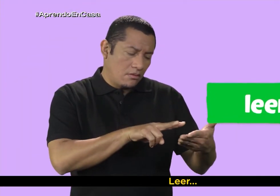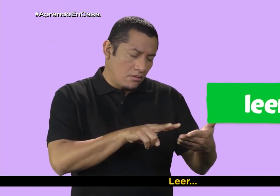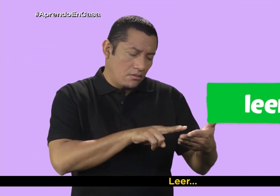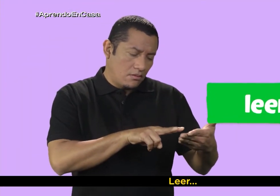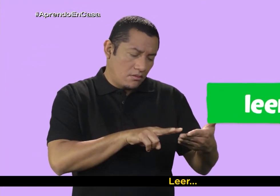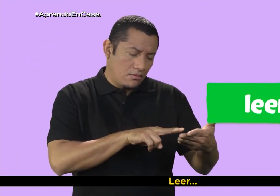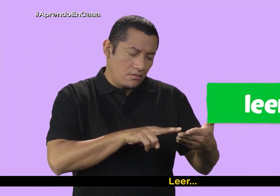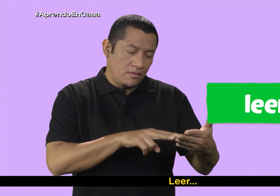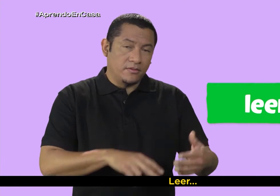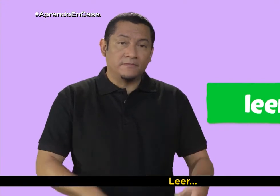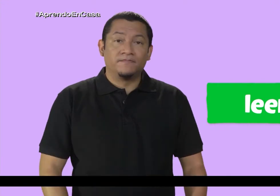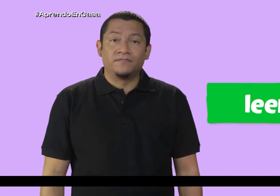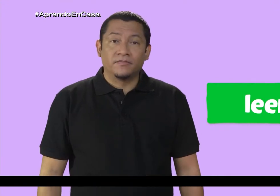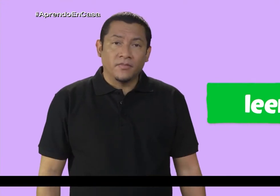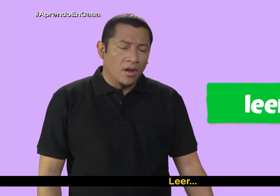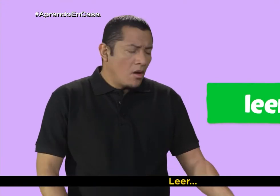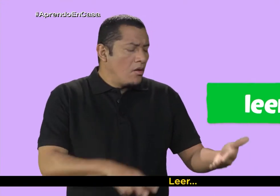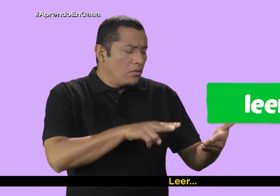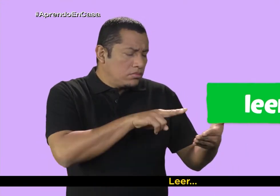Leer.